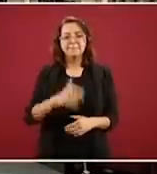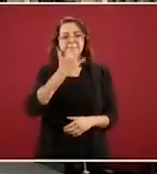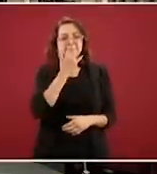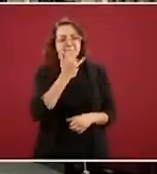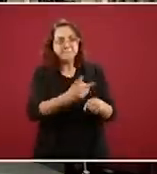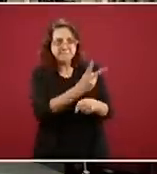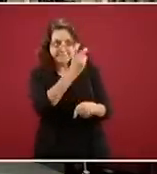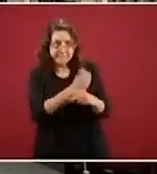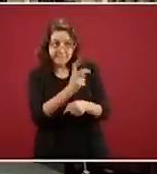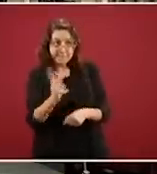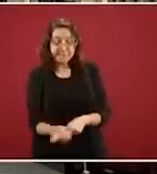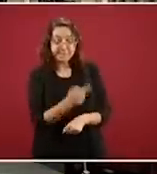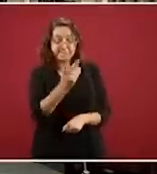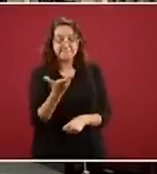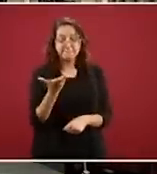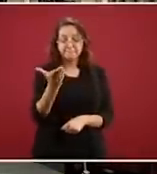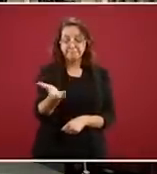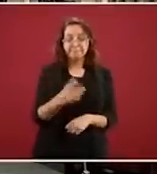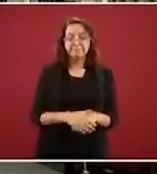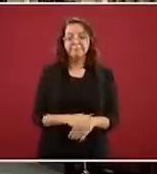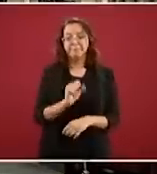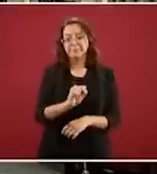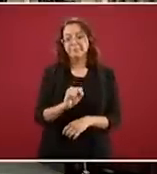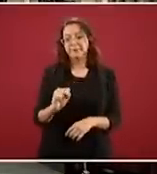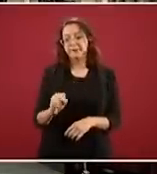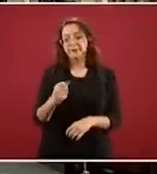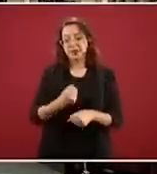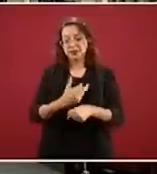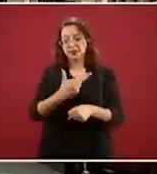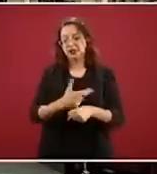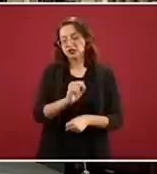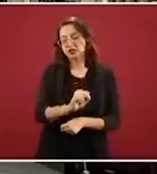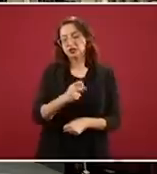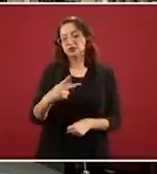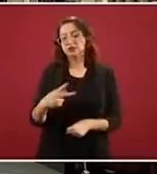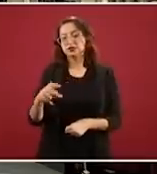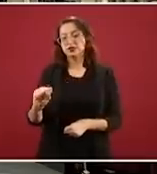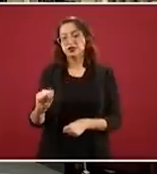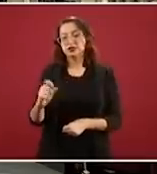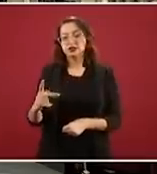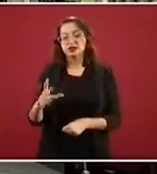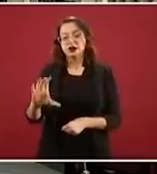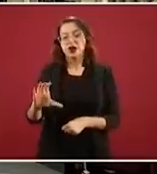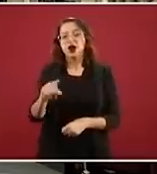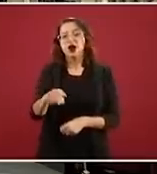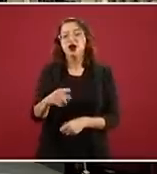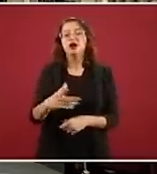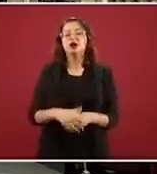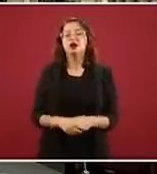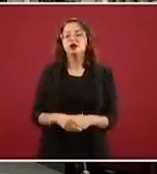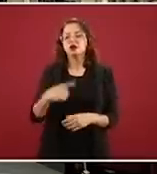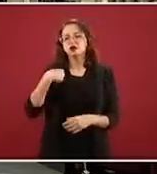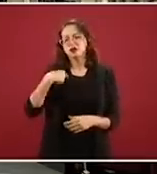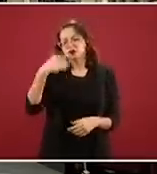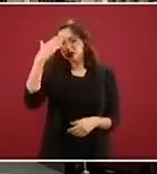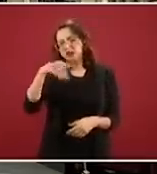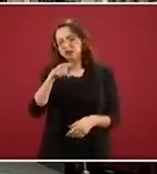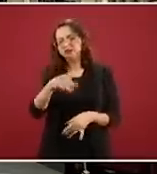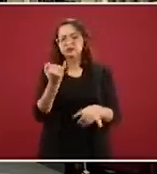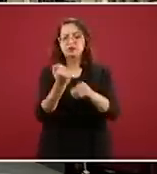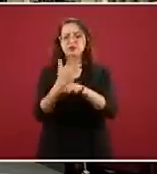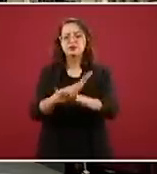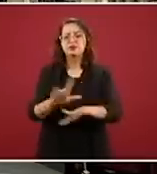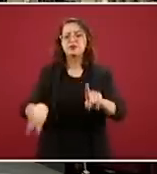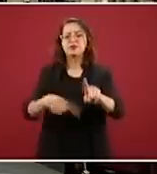permite, presidente, para el secretario de Seguridad Pública. Tengo entendido que estos informes son realizados por